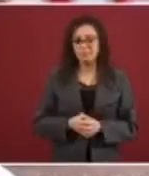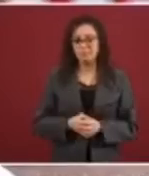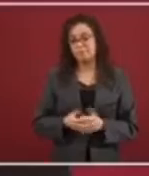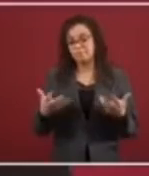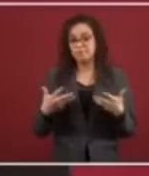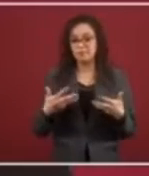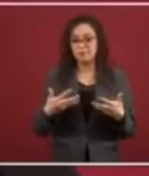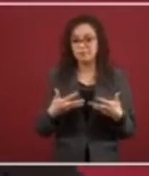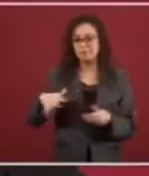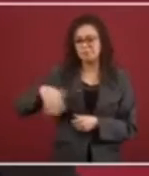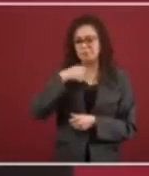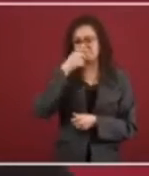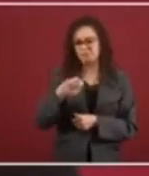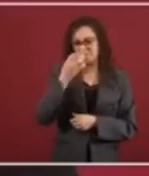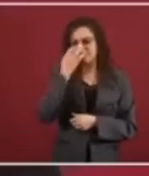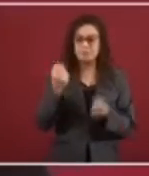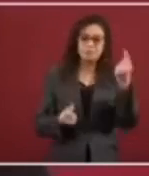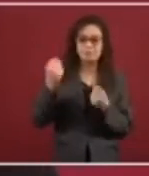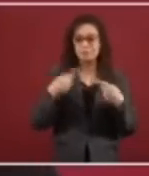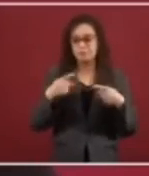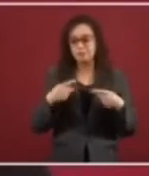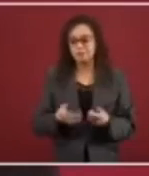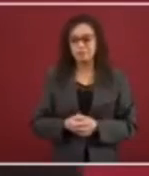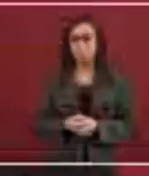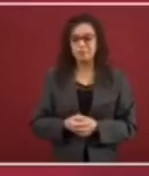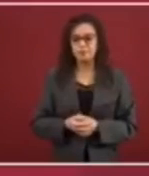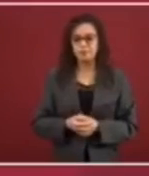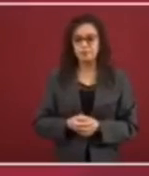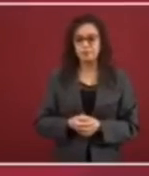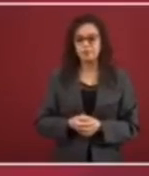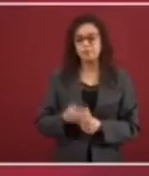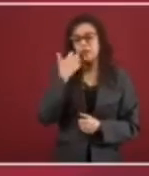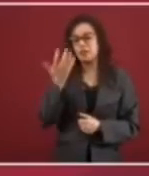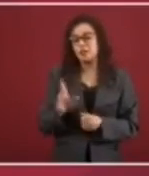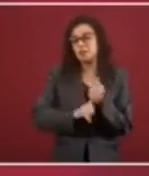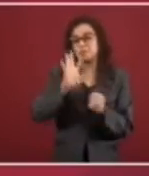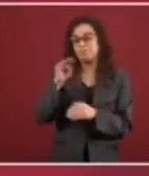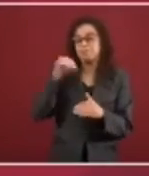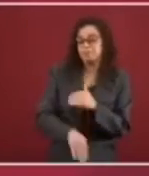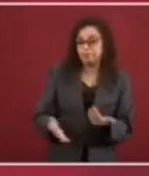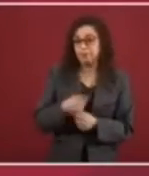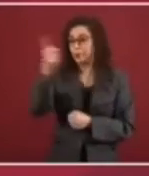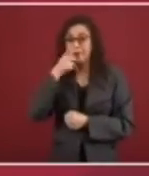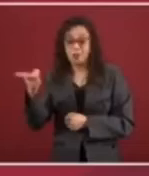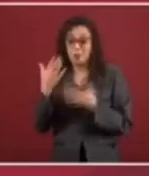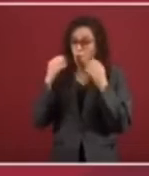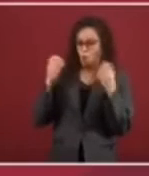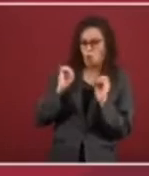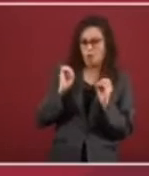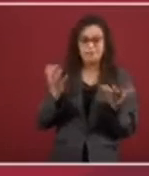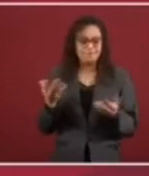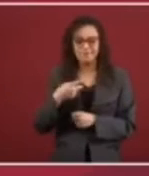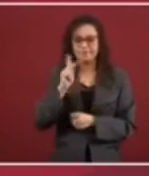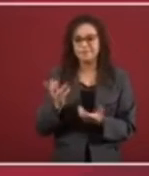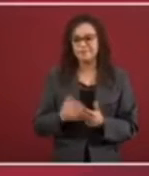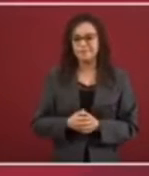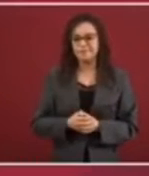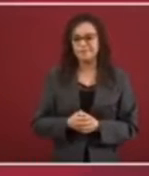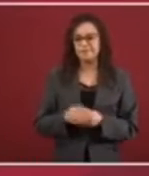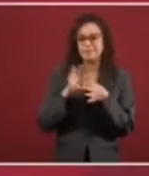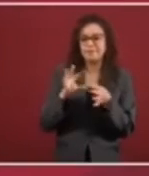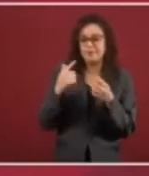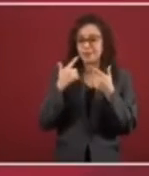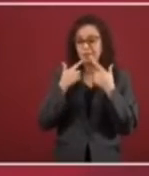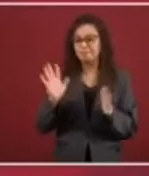sentido. ¿Viste? Ya lo dije, ¿no? Quienes apuestan a que nos vaya mal, aunque ellos digan que no, tienen un discursito muy